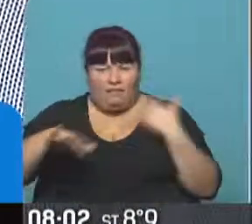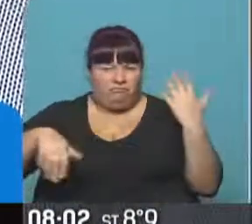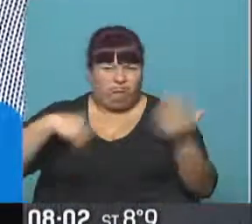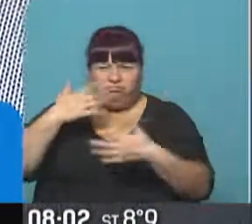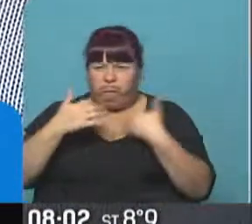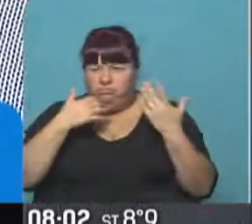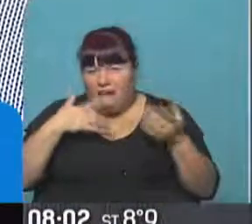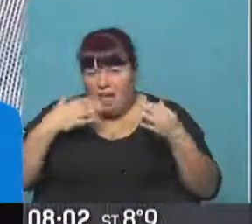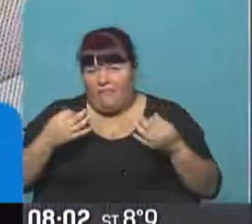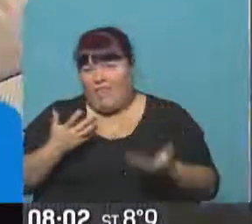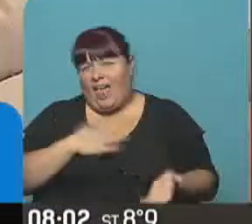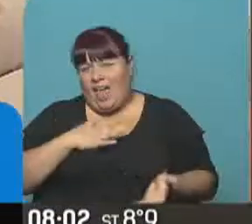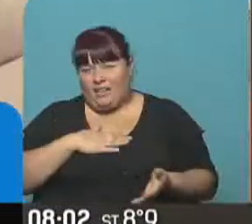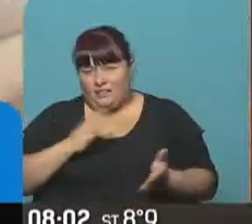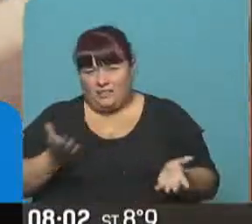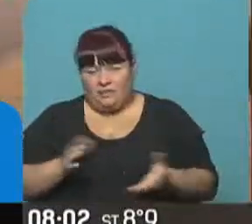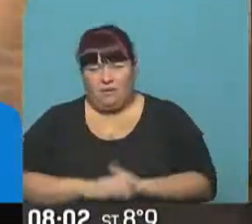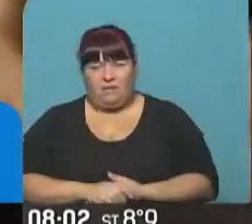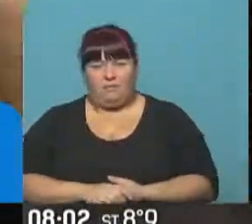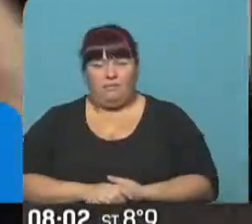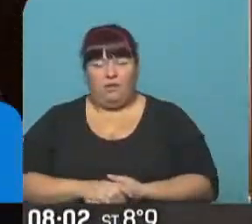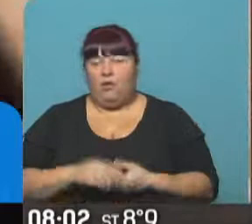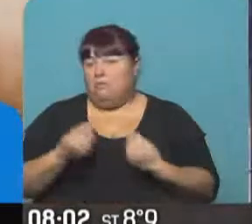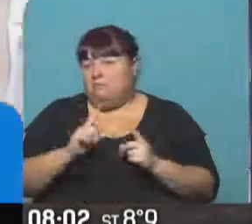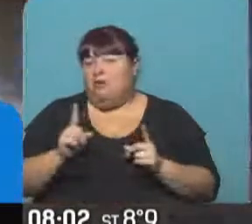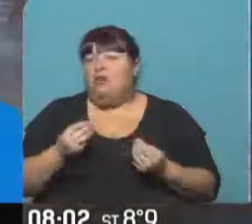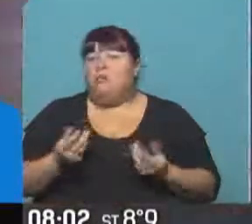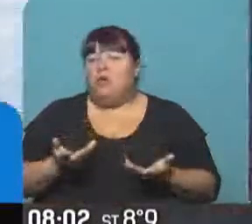terminó, la verdad es una lástima. ¿Por qué no